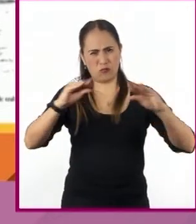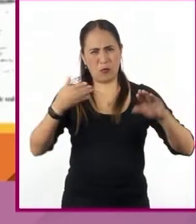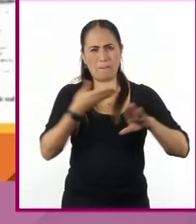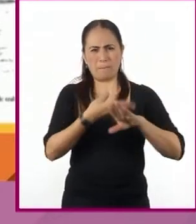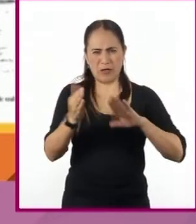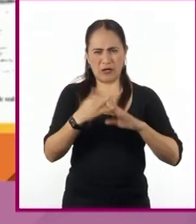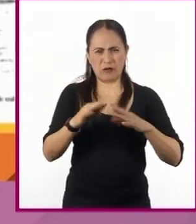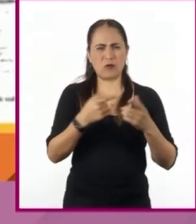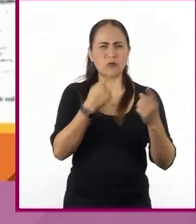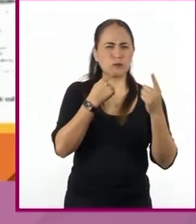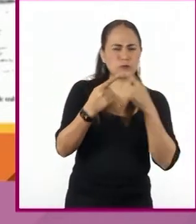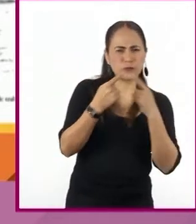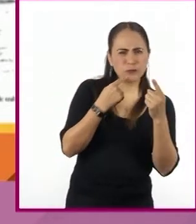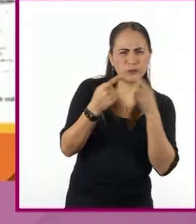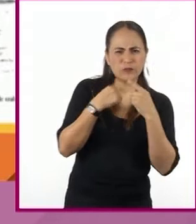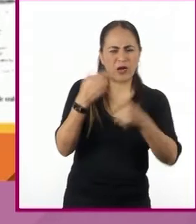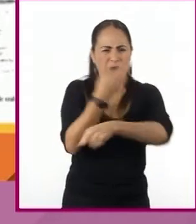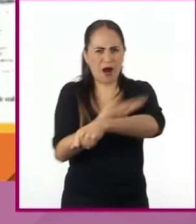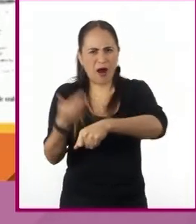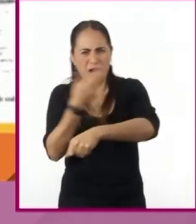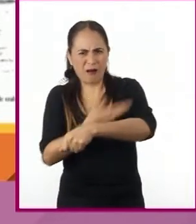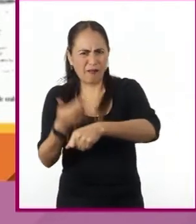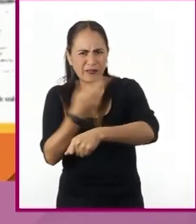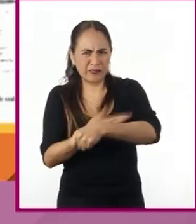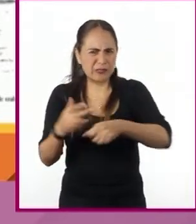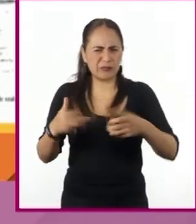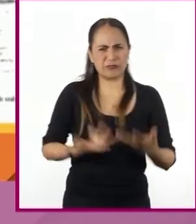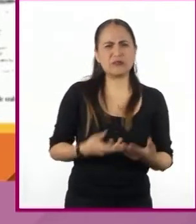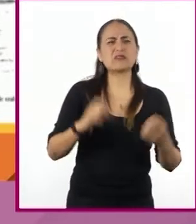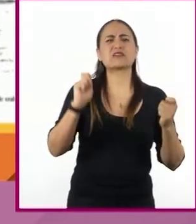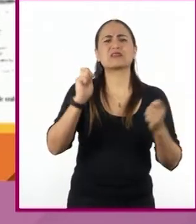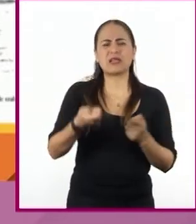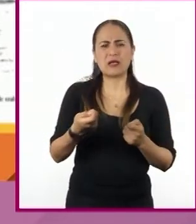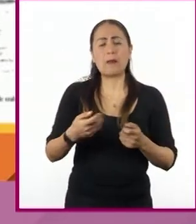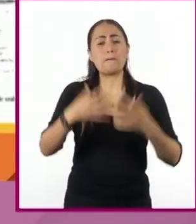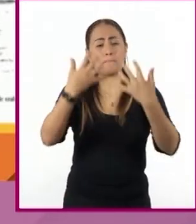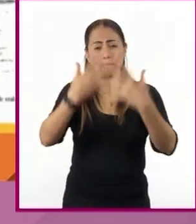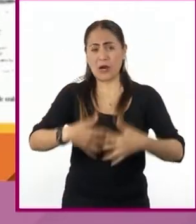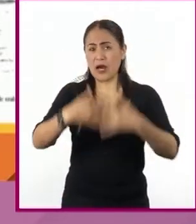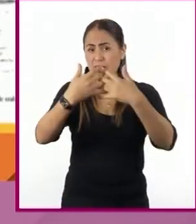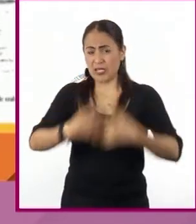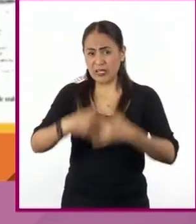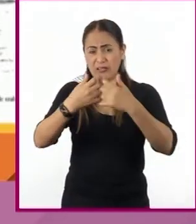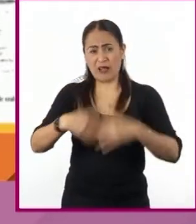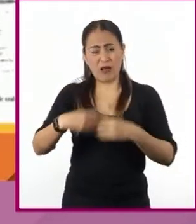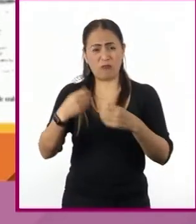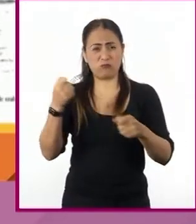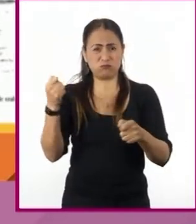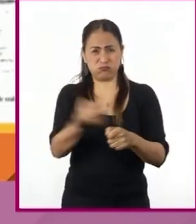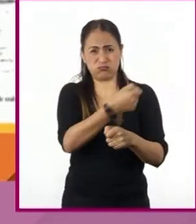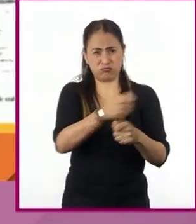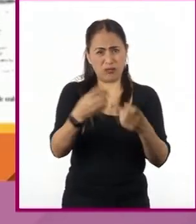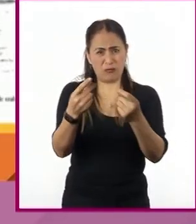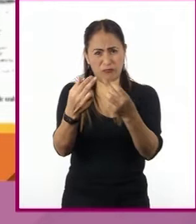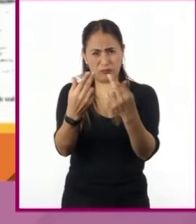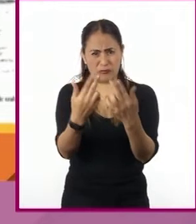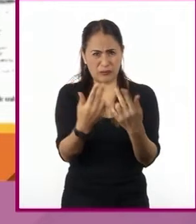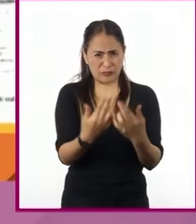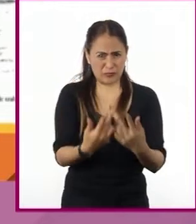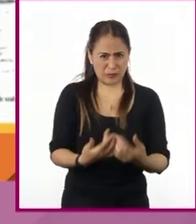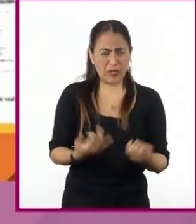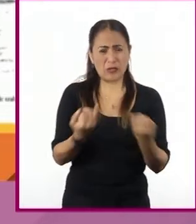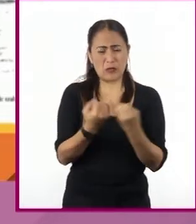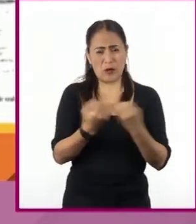organizaron una serie de disturbios que resultaron en la destrucción de las máquinas y en la detención y ejecución de